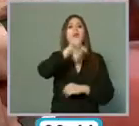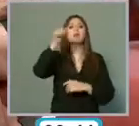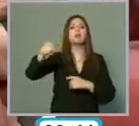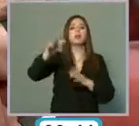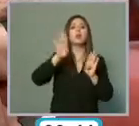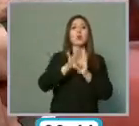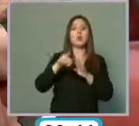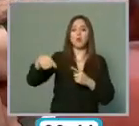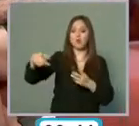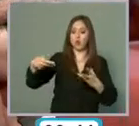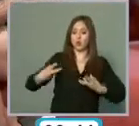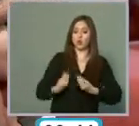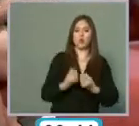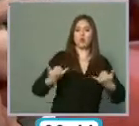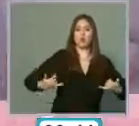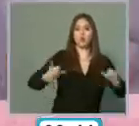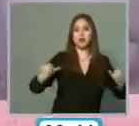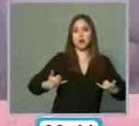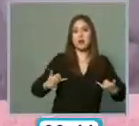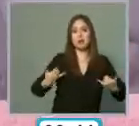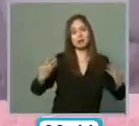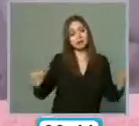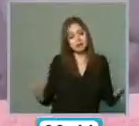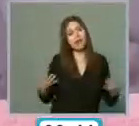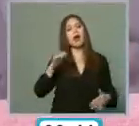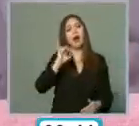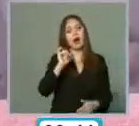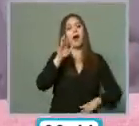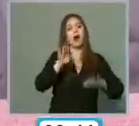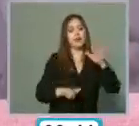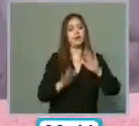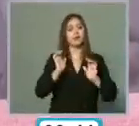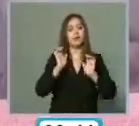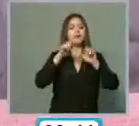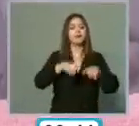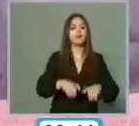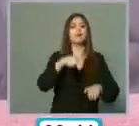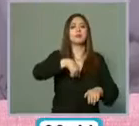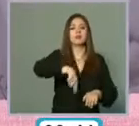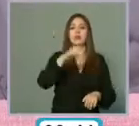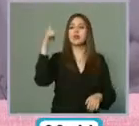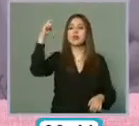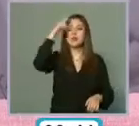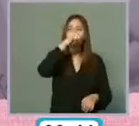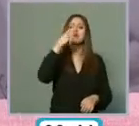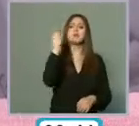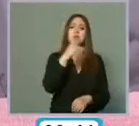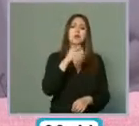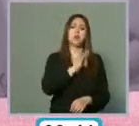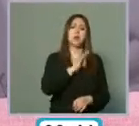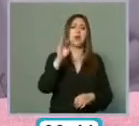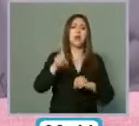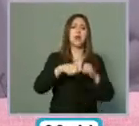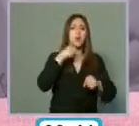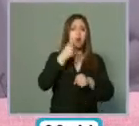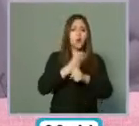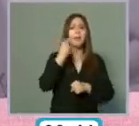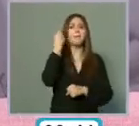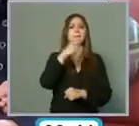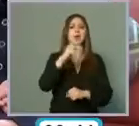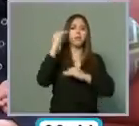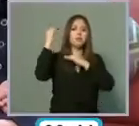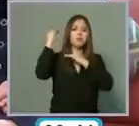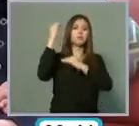la chiquillería. Entonces, sí se les dificulta. Pero tienen la oportunidad. Estamos poniendo de límite hasta los 30